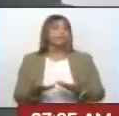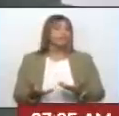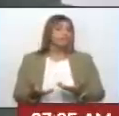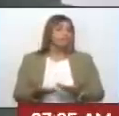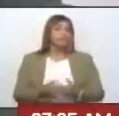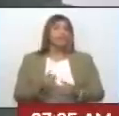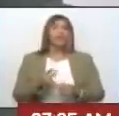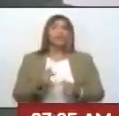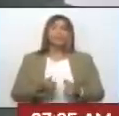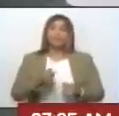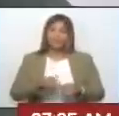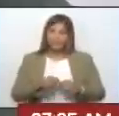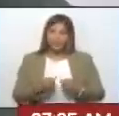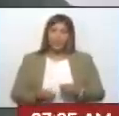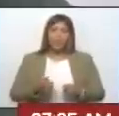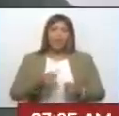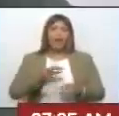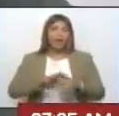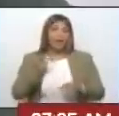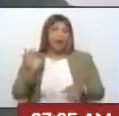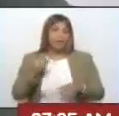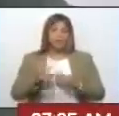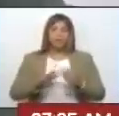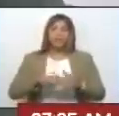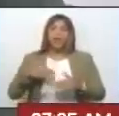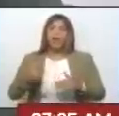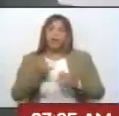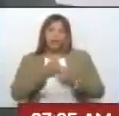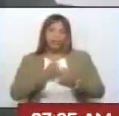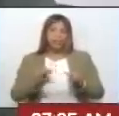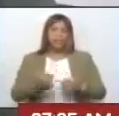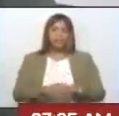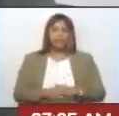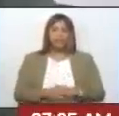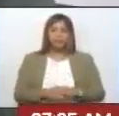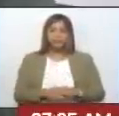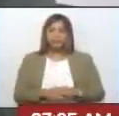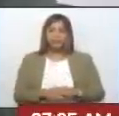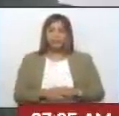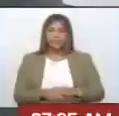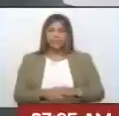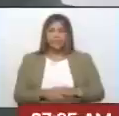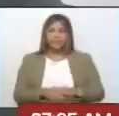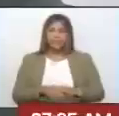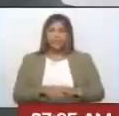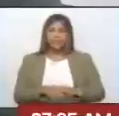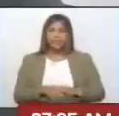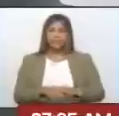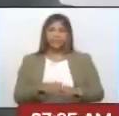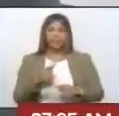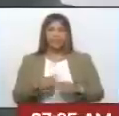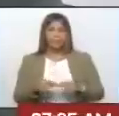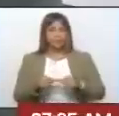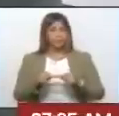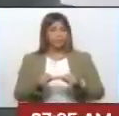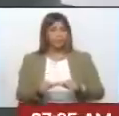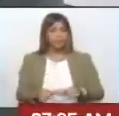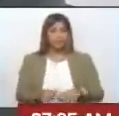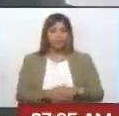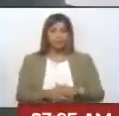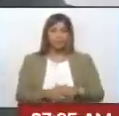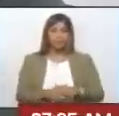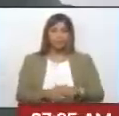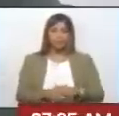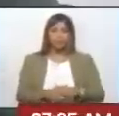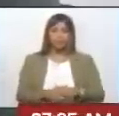es uno de los flagelos más graves que hemos tenido después de la independencia. Obtenemos la independencia, pero siguió nuevamente, tanto así que el